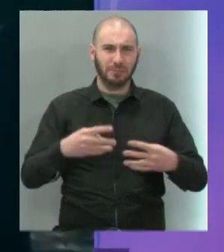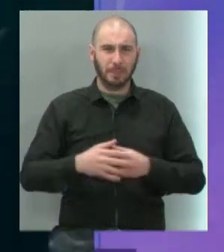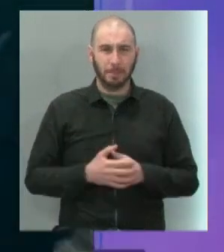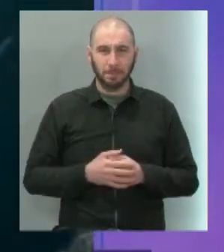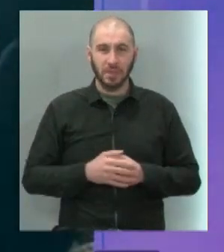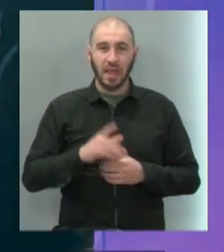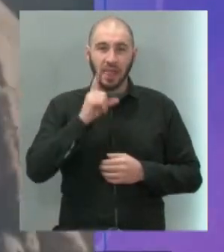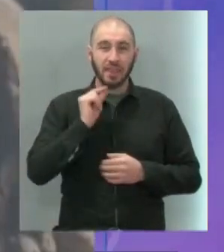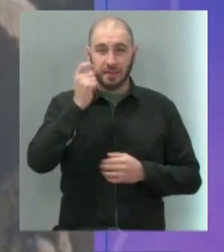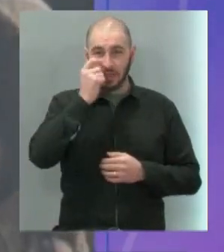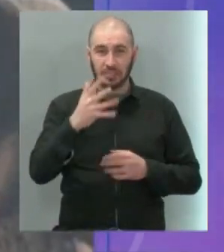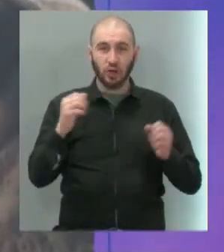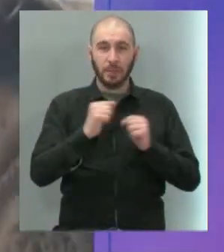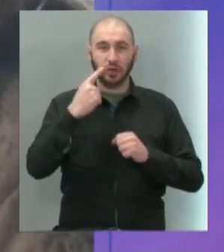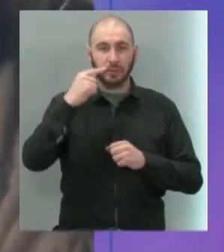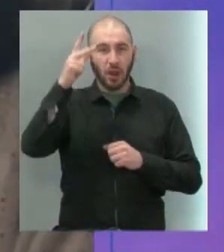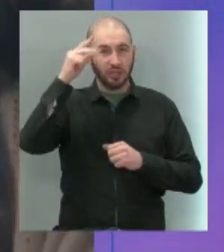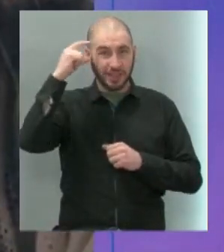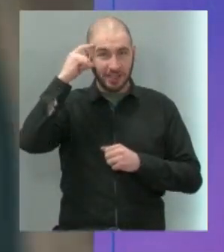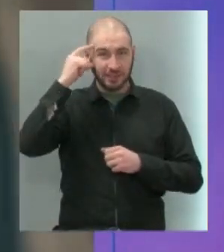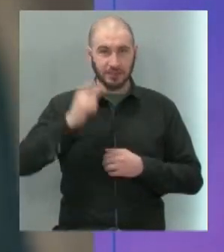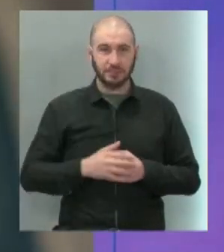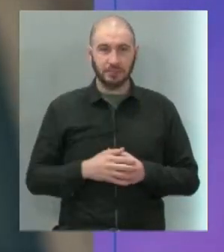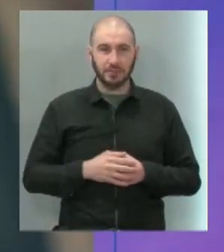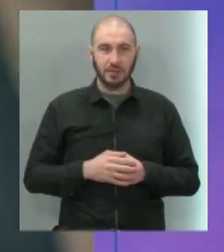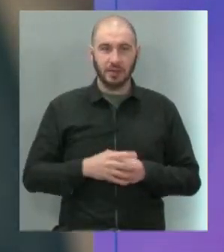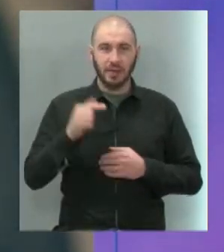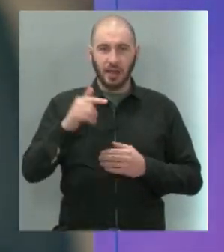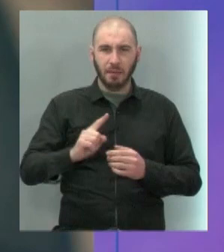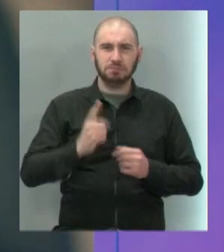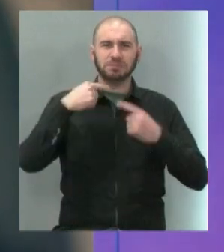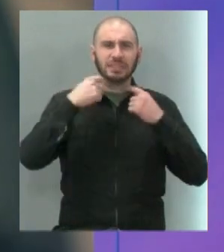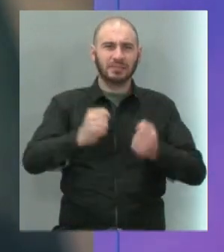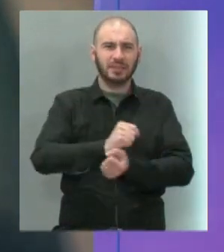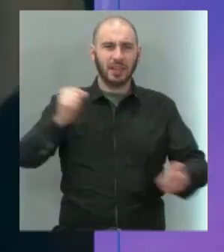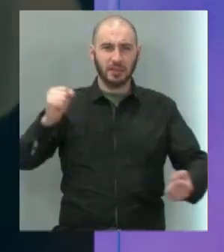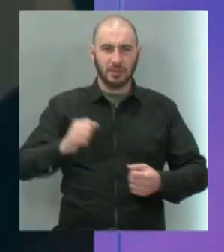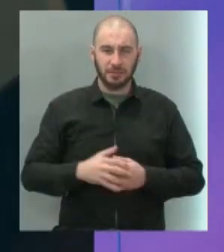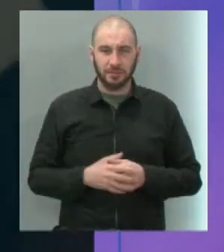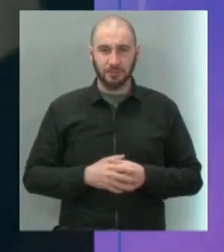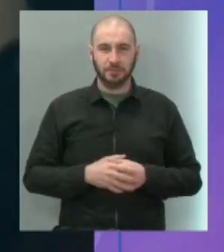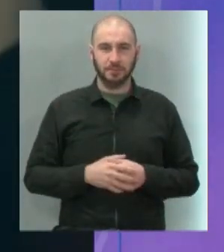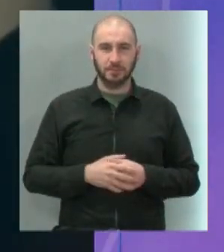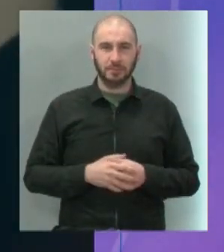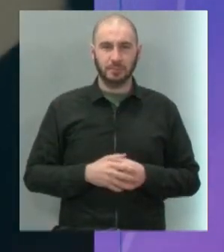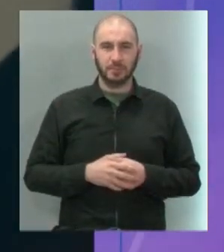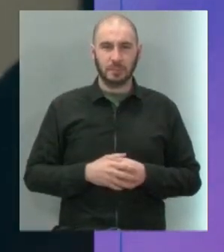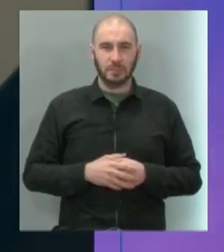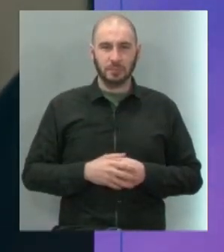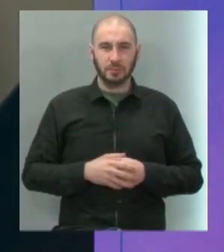Y el 25 de mayo de 1810 dan su primer grito de libertad.